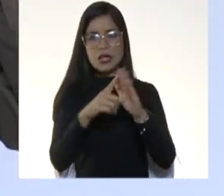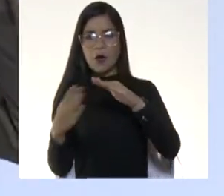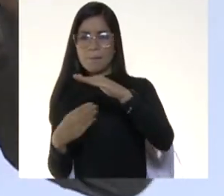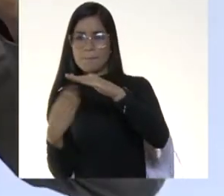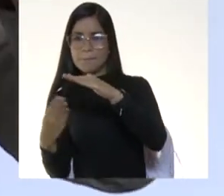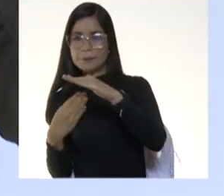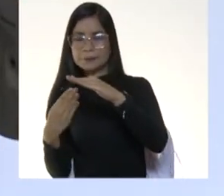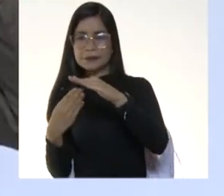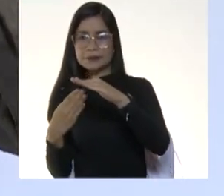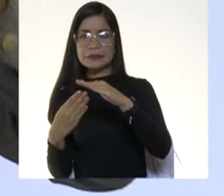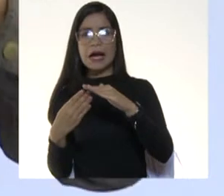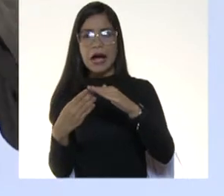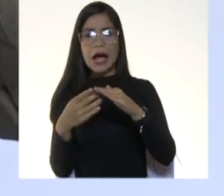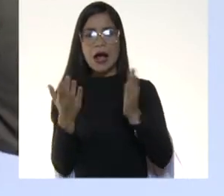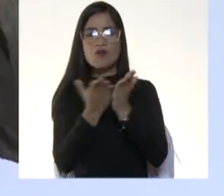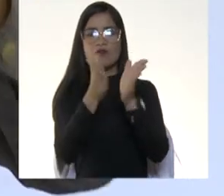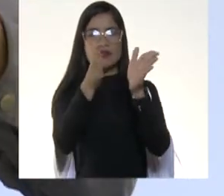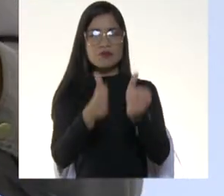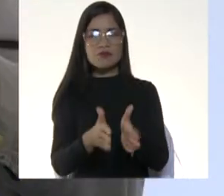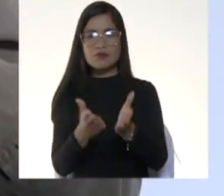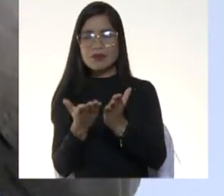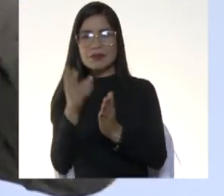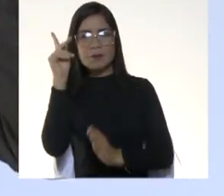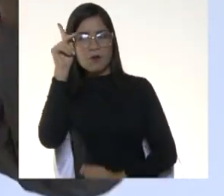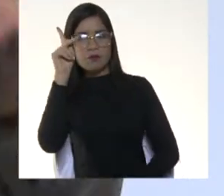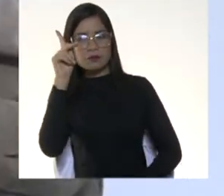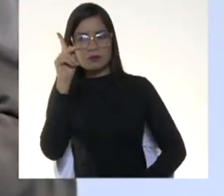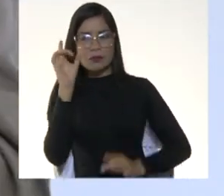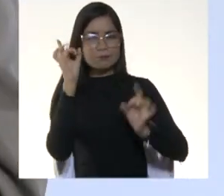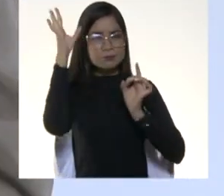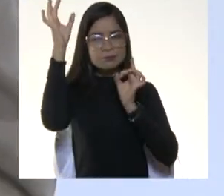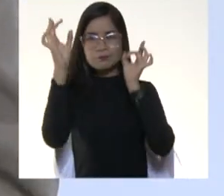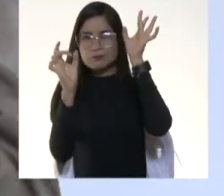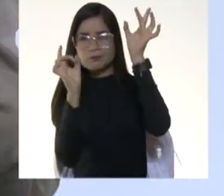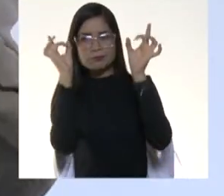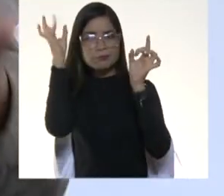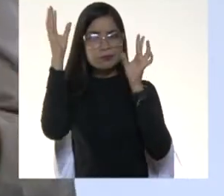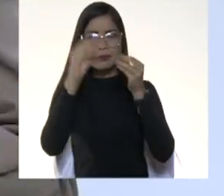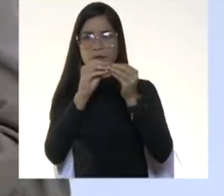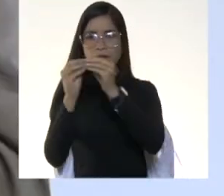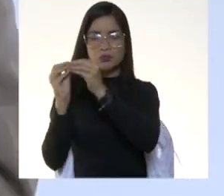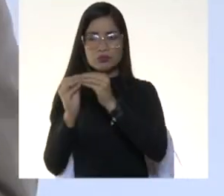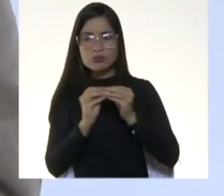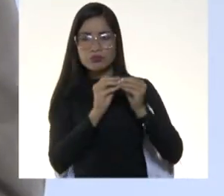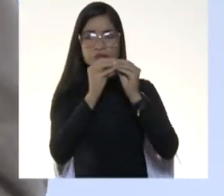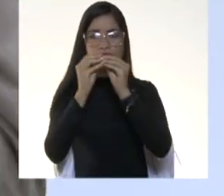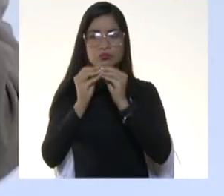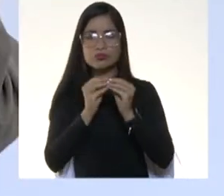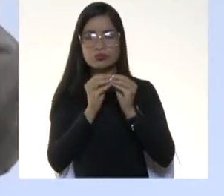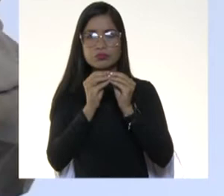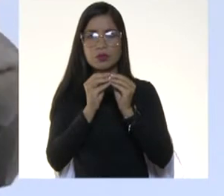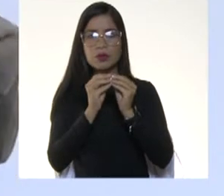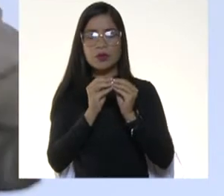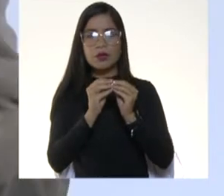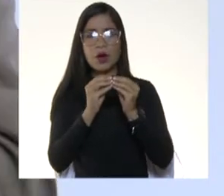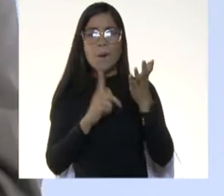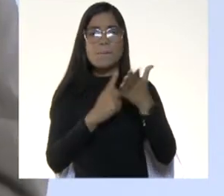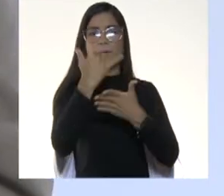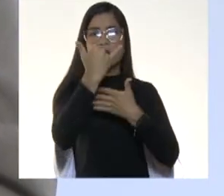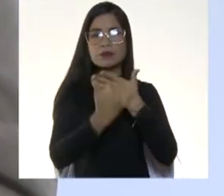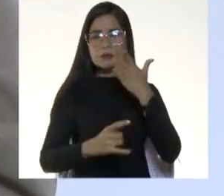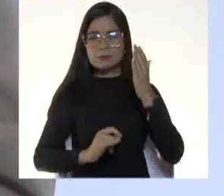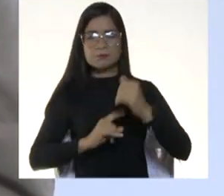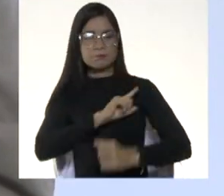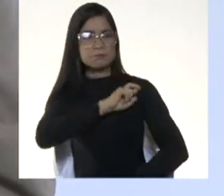ahorita, innovando, creando, asumiendo, potenciando programas, como el programa Todos Manos a la Siembra, potenciando